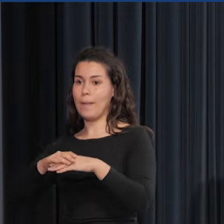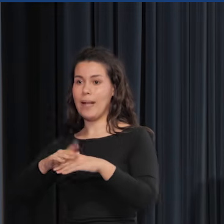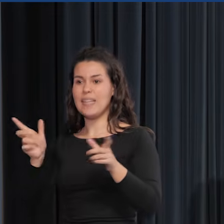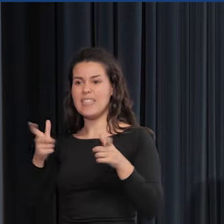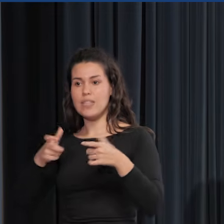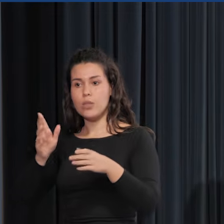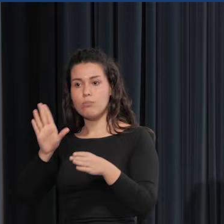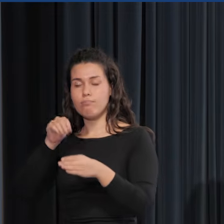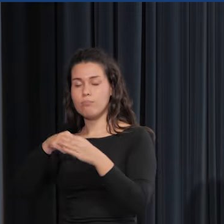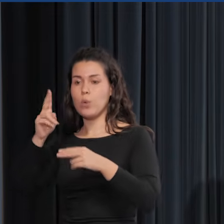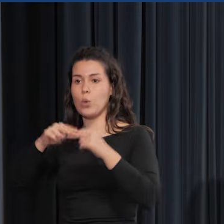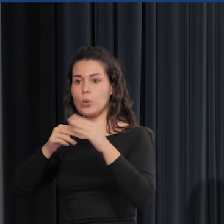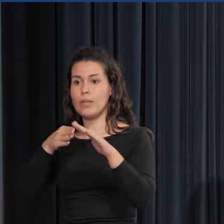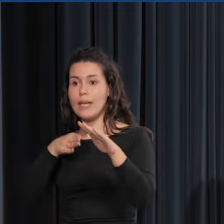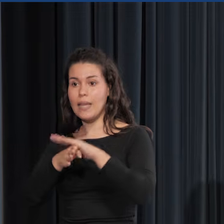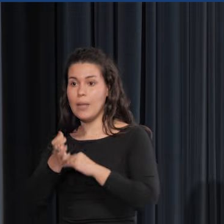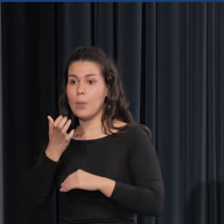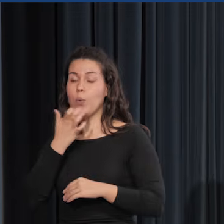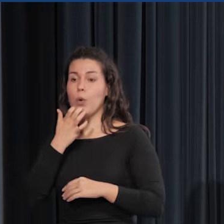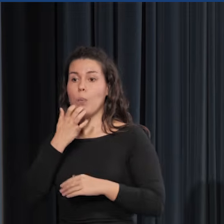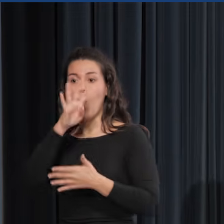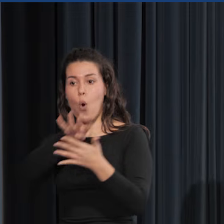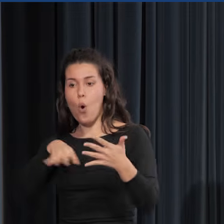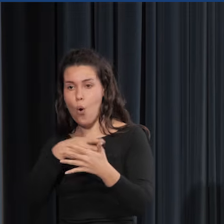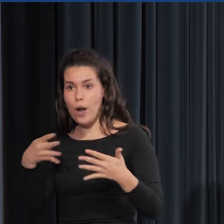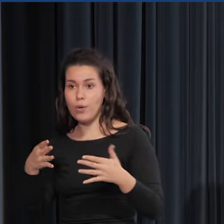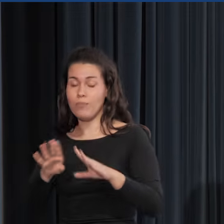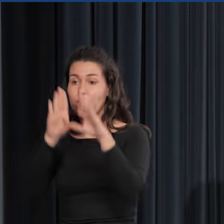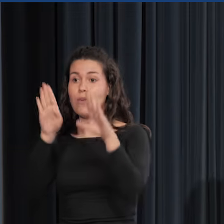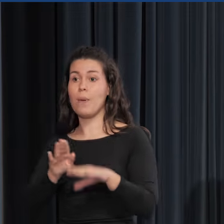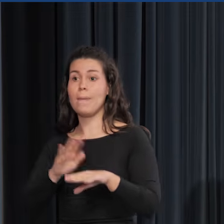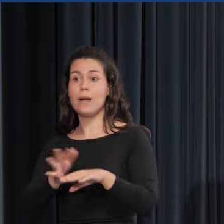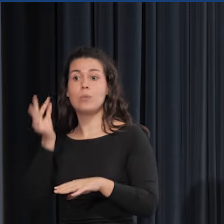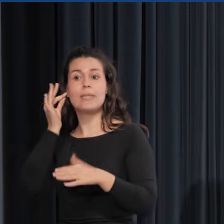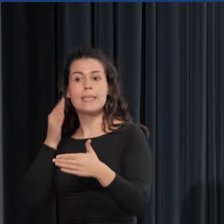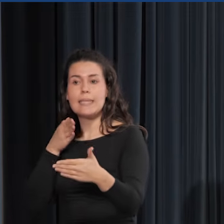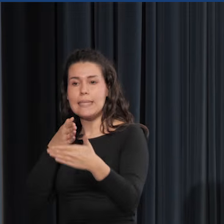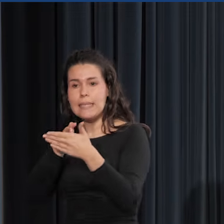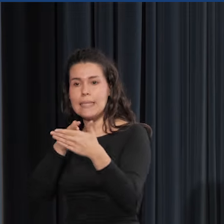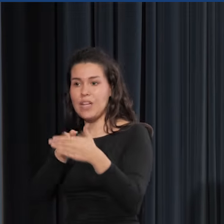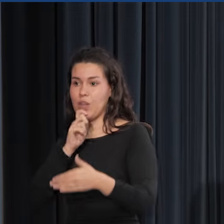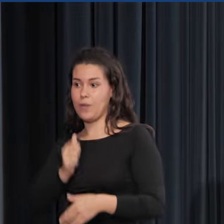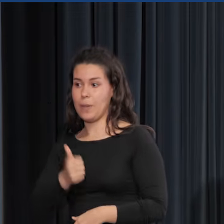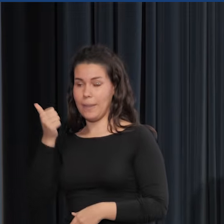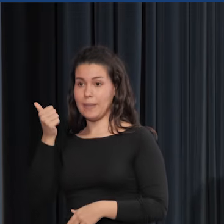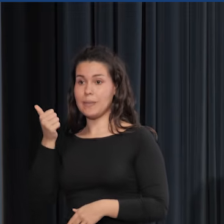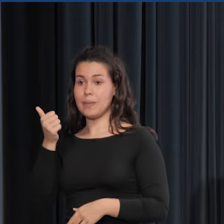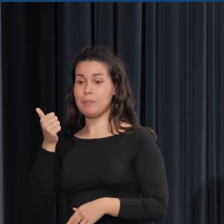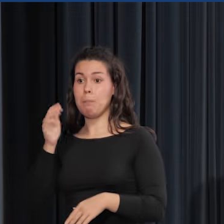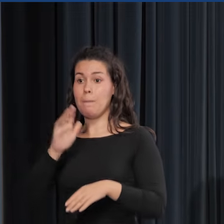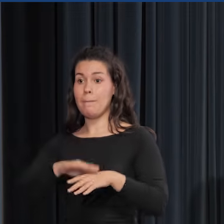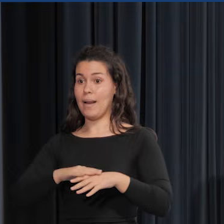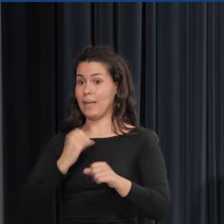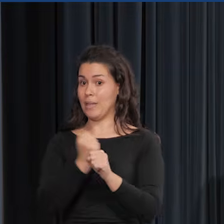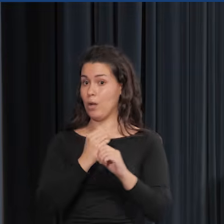que hay a la hora de realizar los trabajos hacen que a las mujeres les resulte más difícil compaginar estos